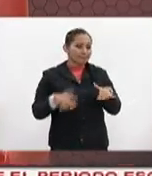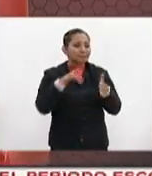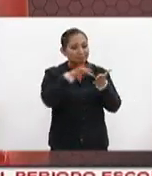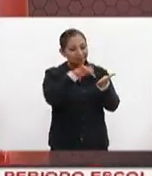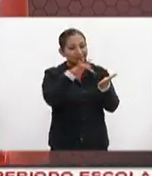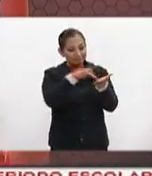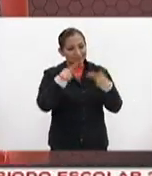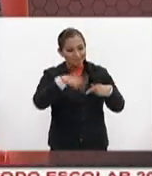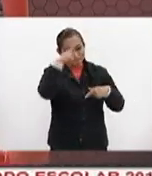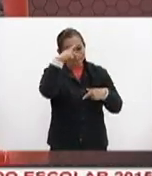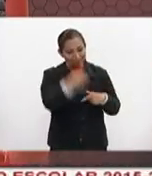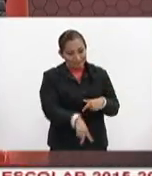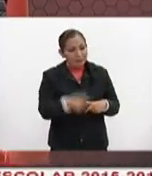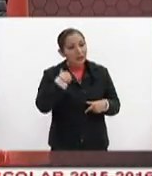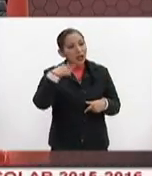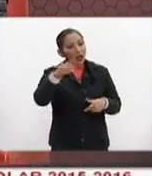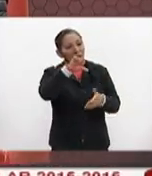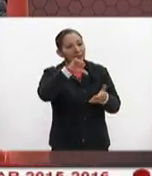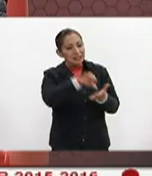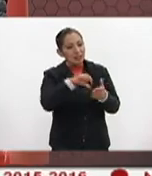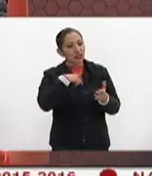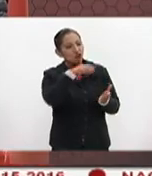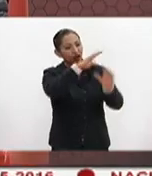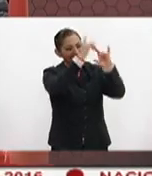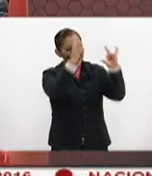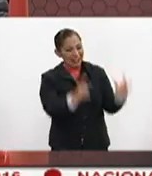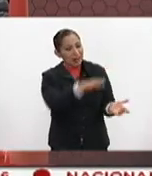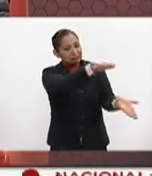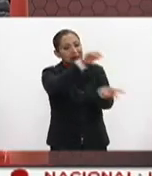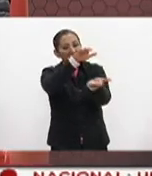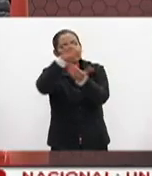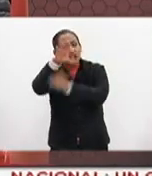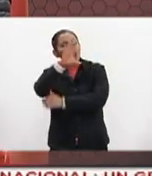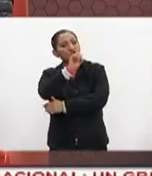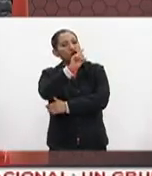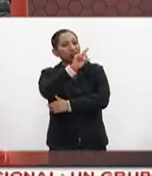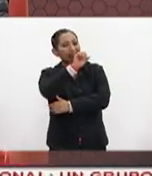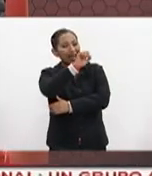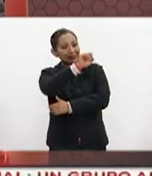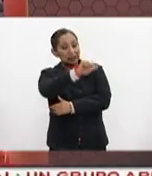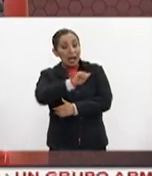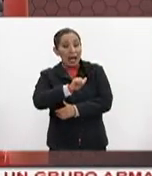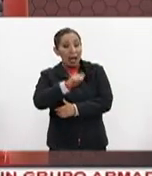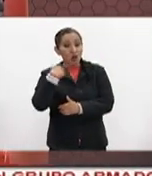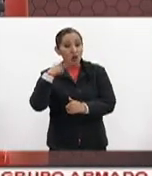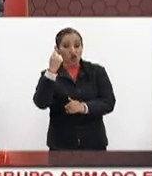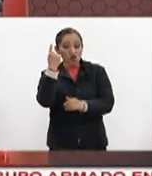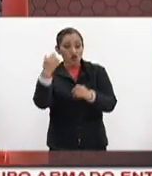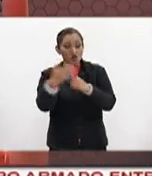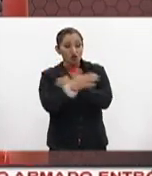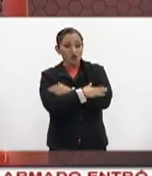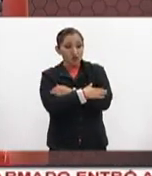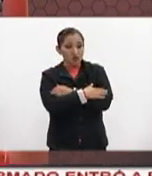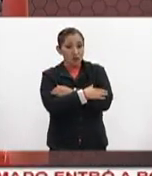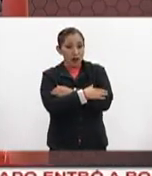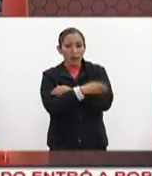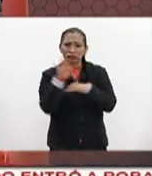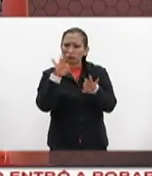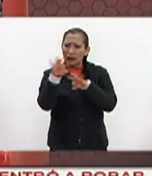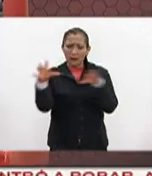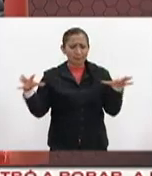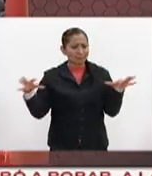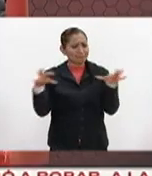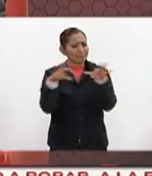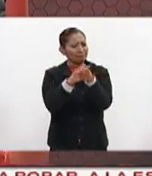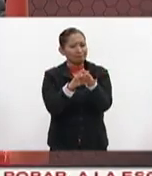apoyando a la gente de México, en un centro de acopio en La Condesa, y por un abrazo elegimos trabajar